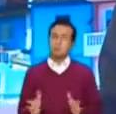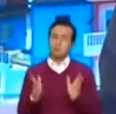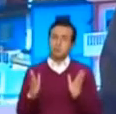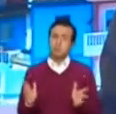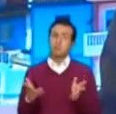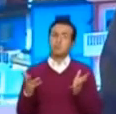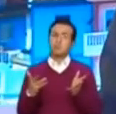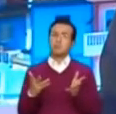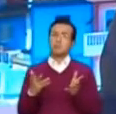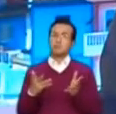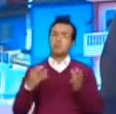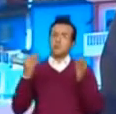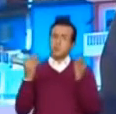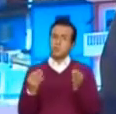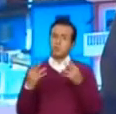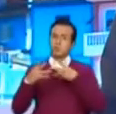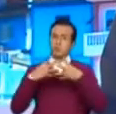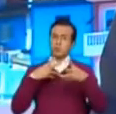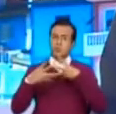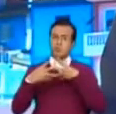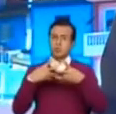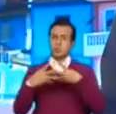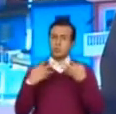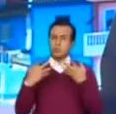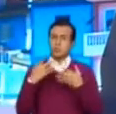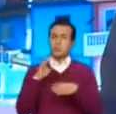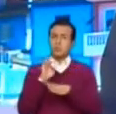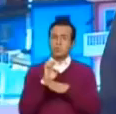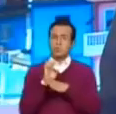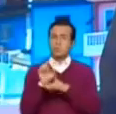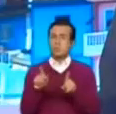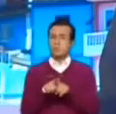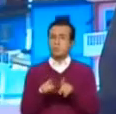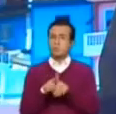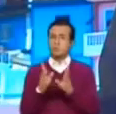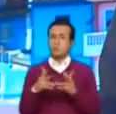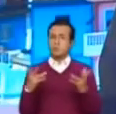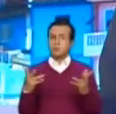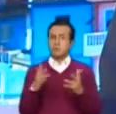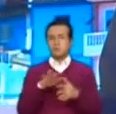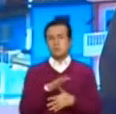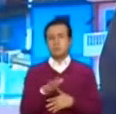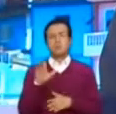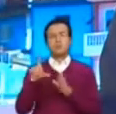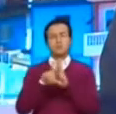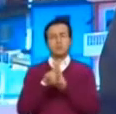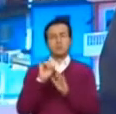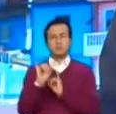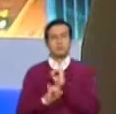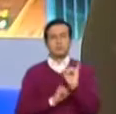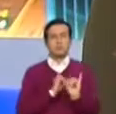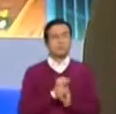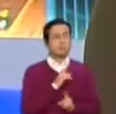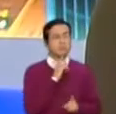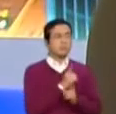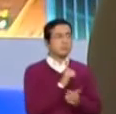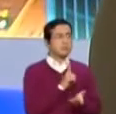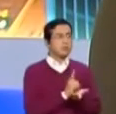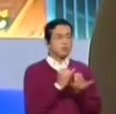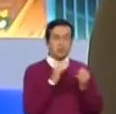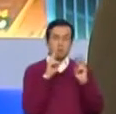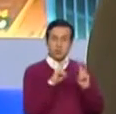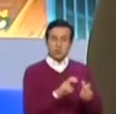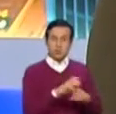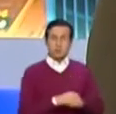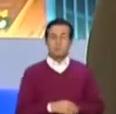que se ahonde en los mecanismos de transparencia del país y también alrededor de las leyes internacionales. Entonces, doctor, es momento de